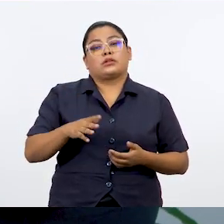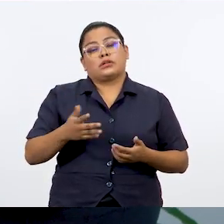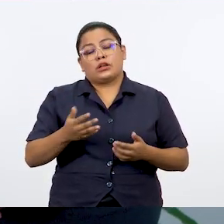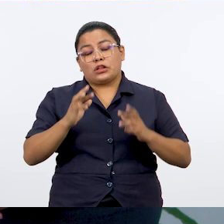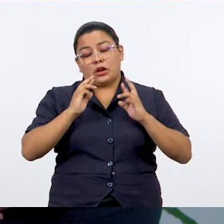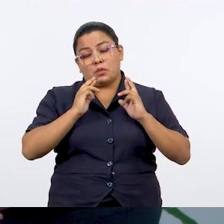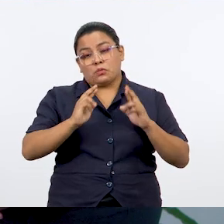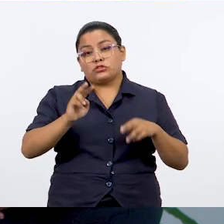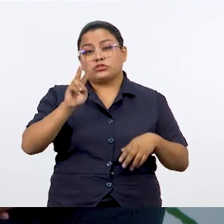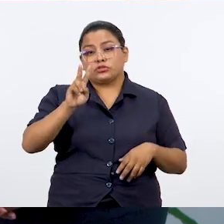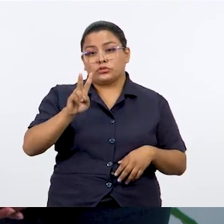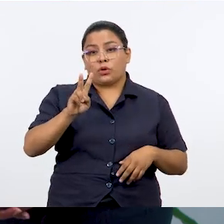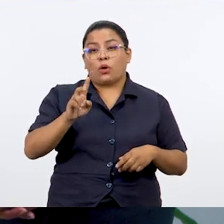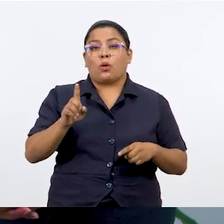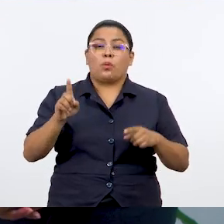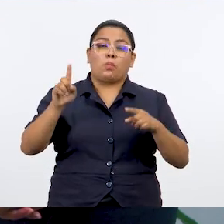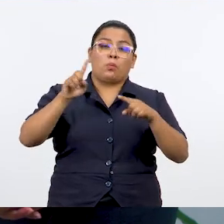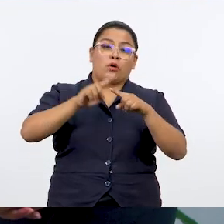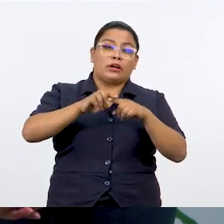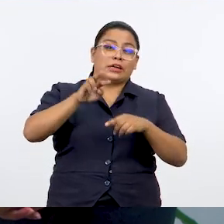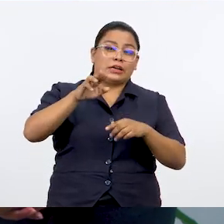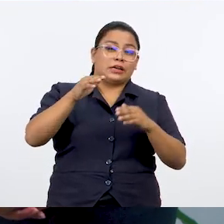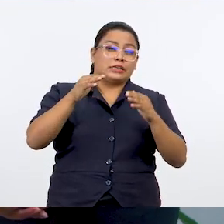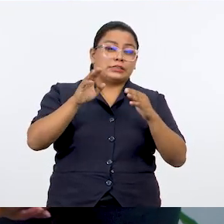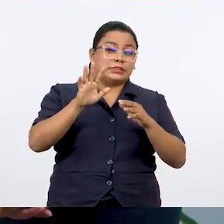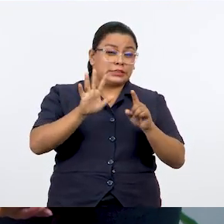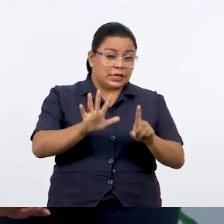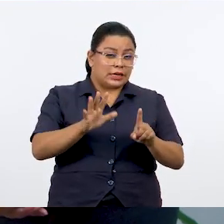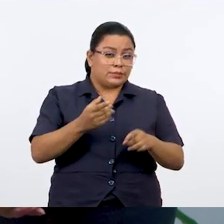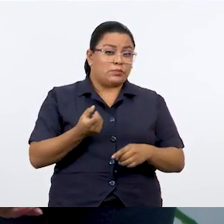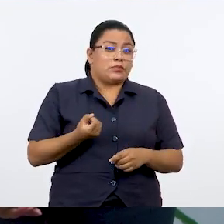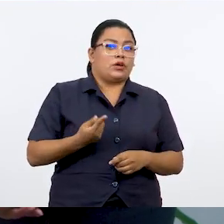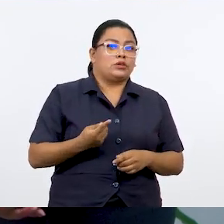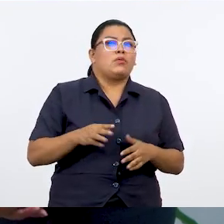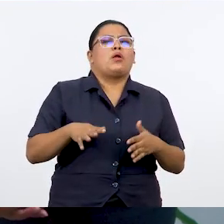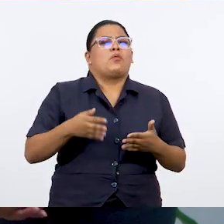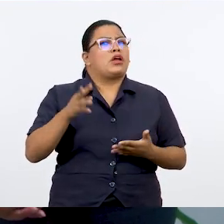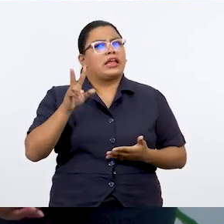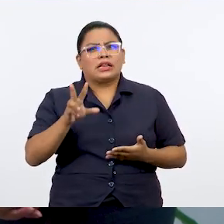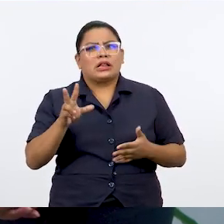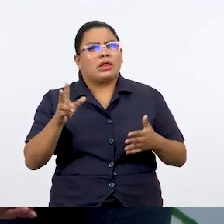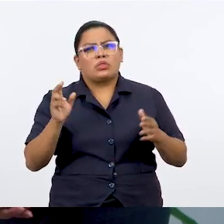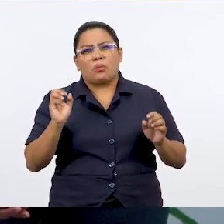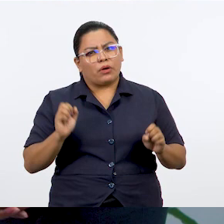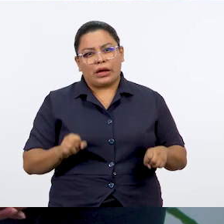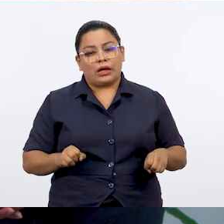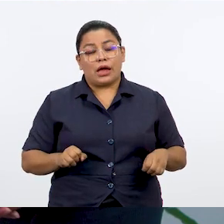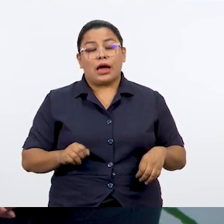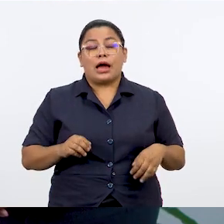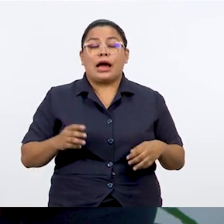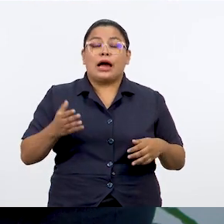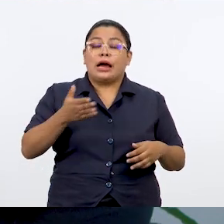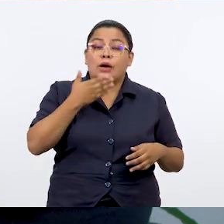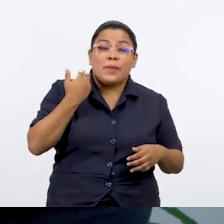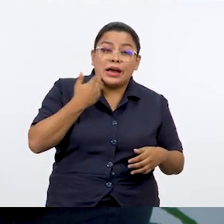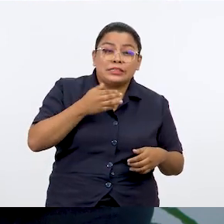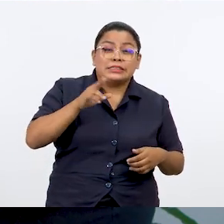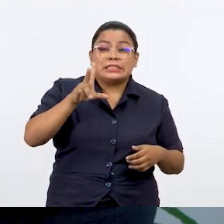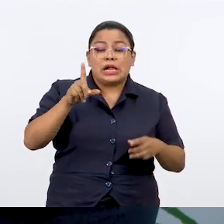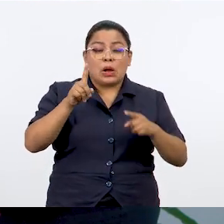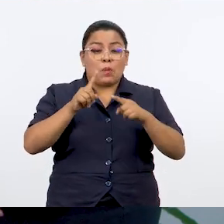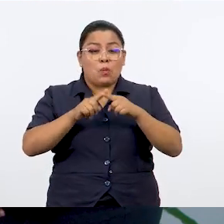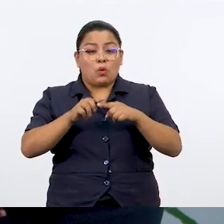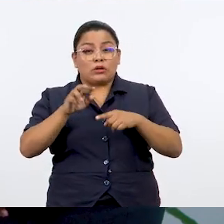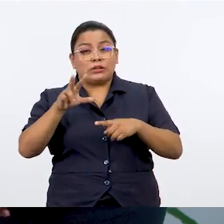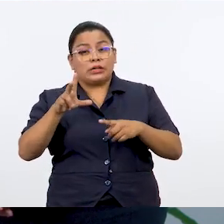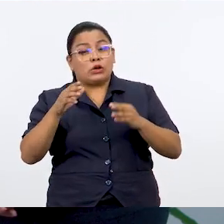por 3 se aproxima al 7. Pero ¿por qué no el 3? Y es que sucede que 3 por 3 es